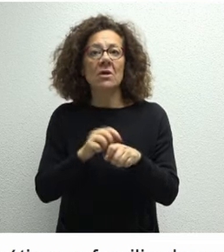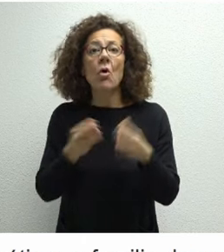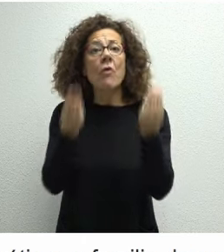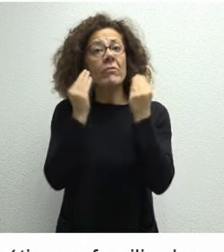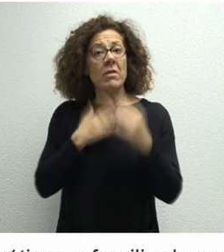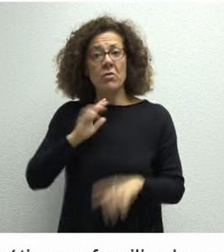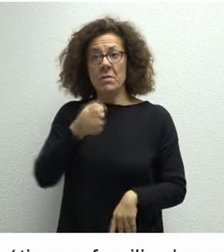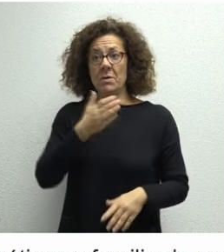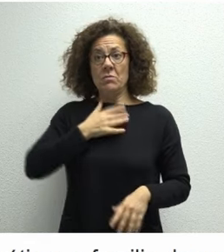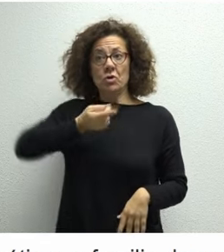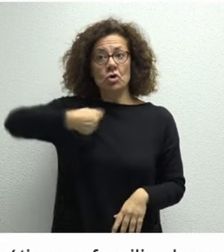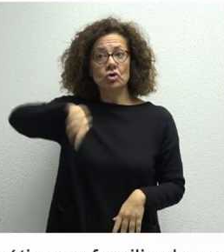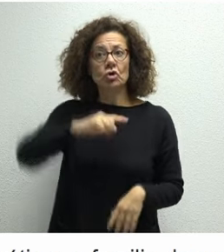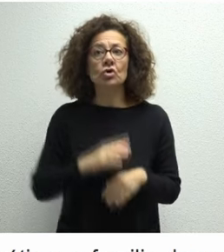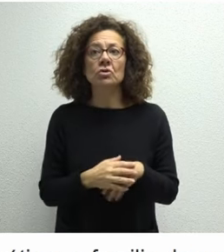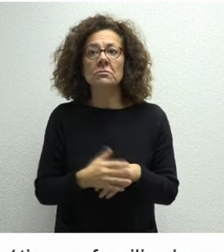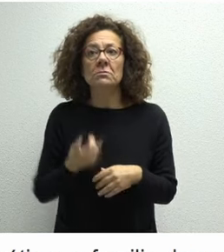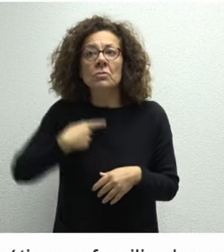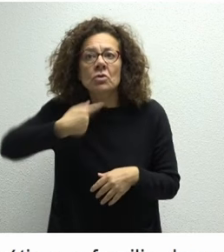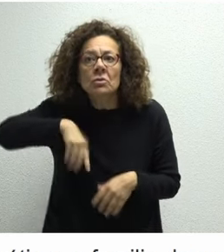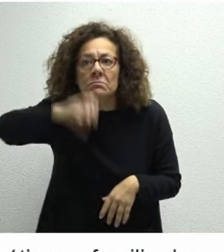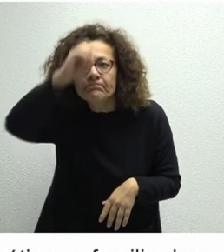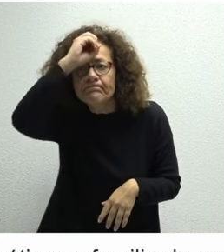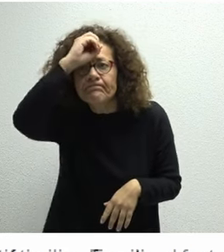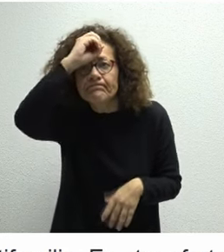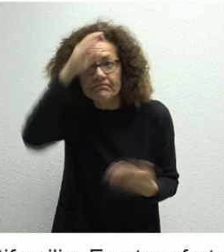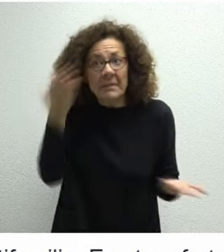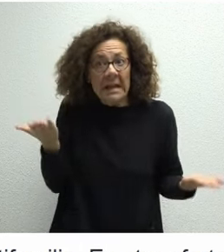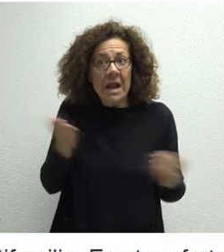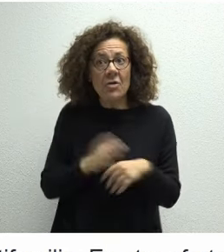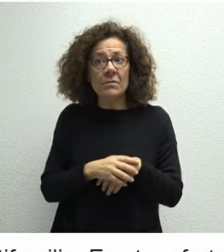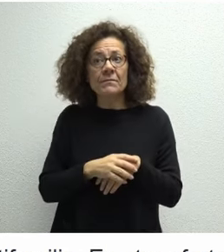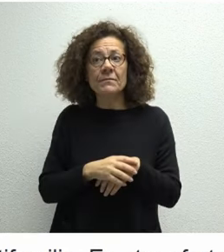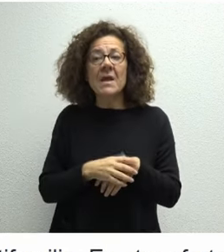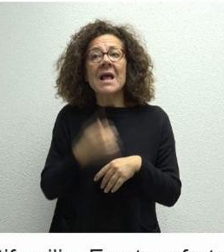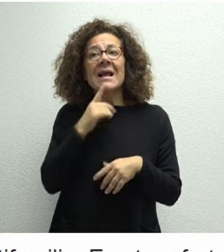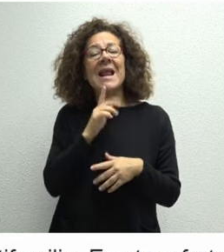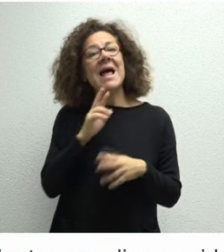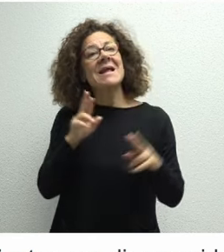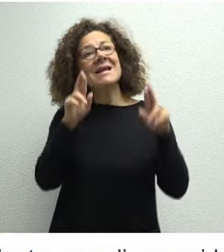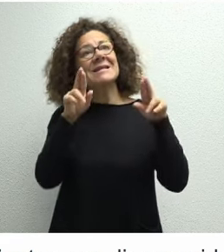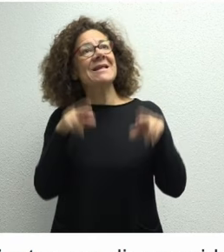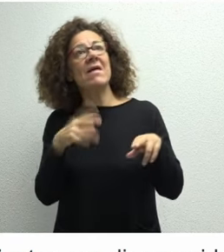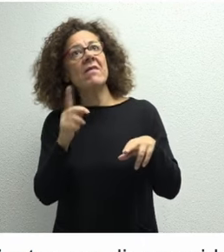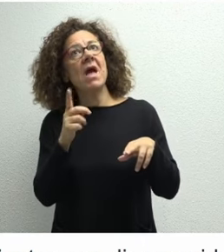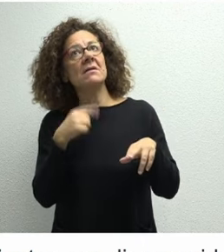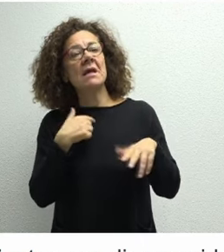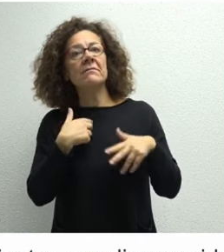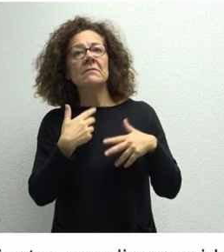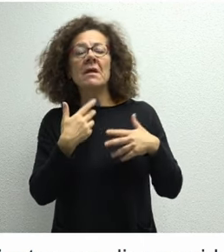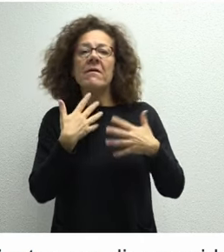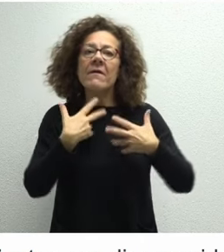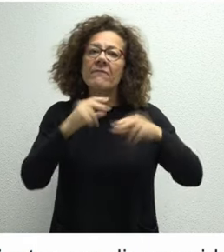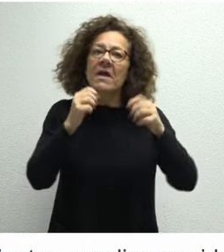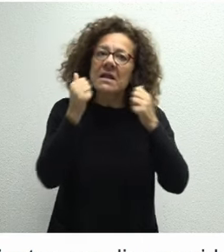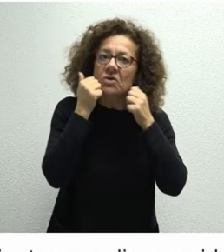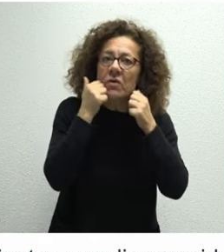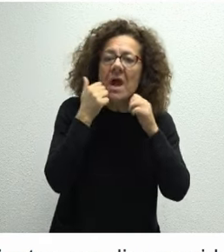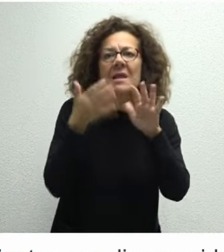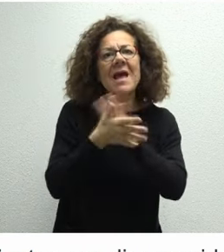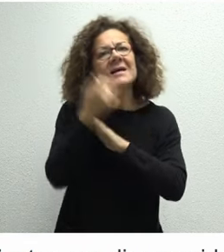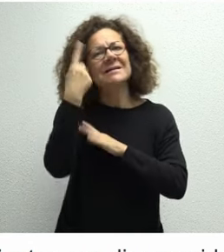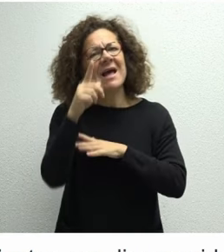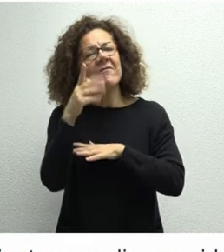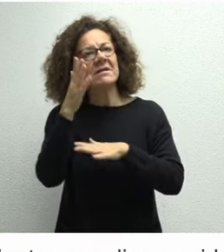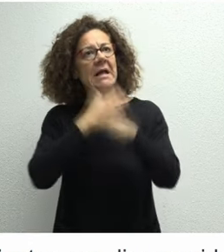nuestra que no teníamos ni idea vale que de la residencia No se sabe no se sale Sabiendo discapacidad psíquica